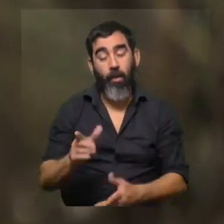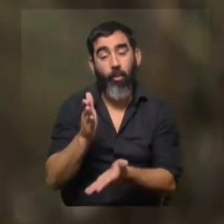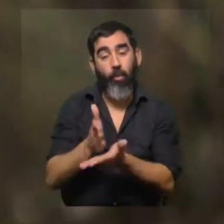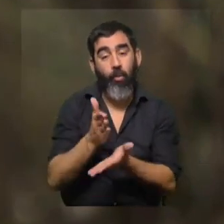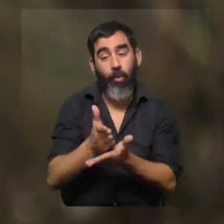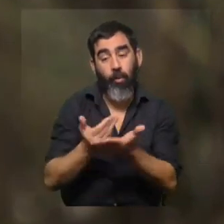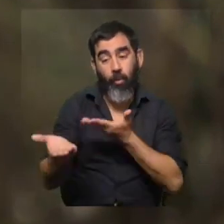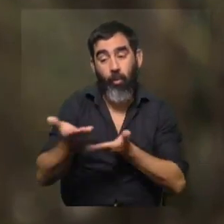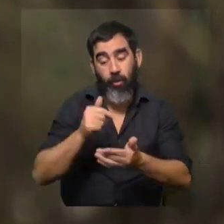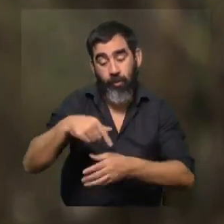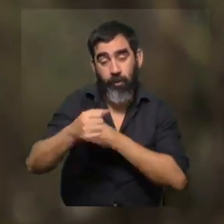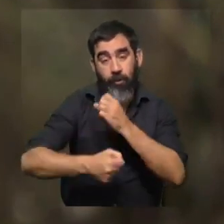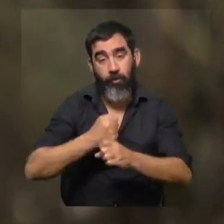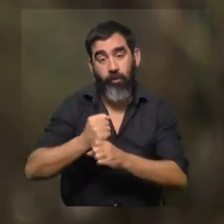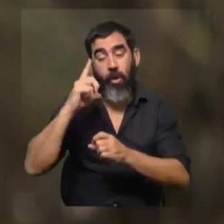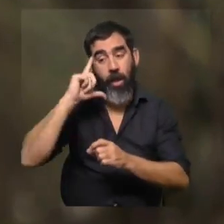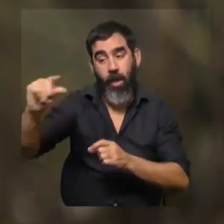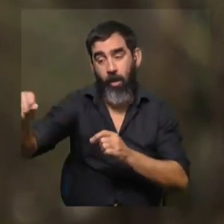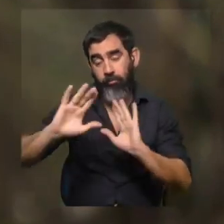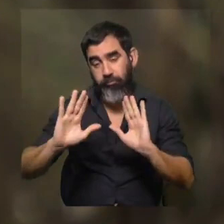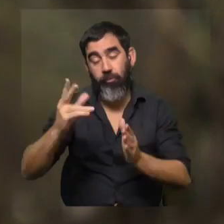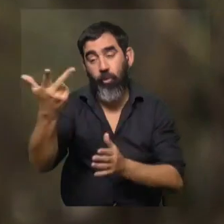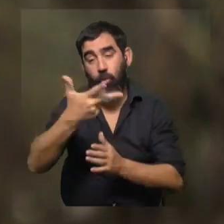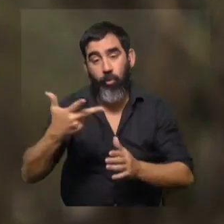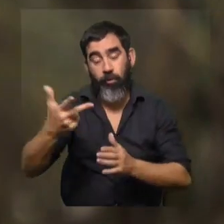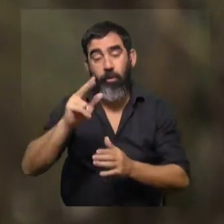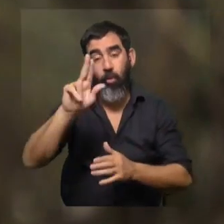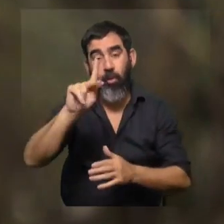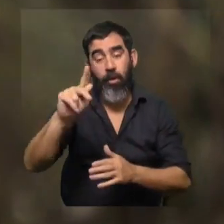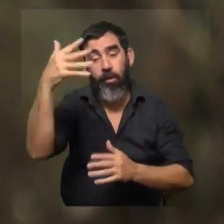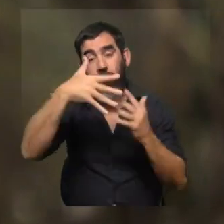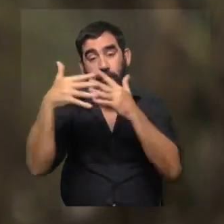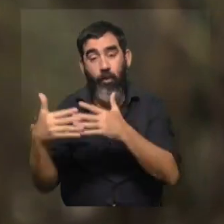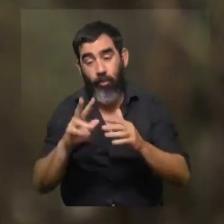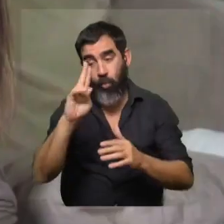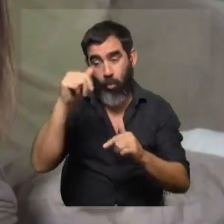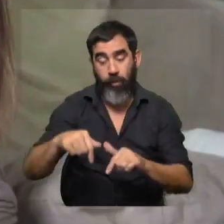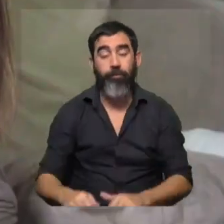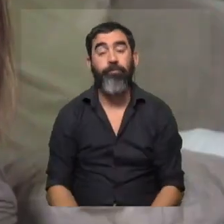en realidad estos años a distancia entre los tres, entre Reino Unido, Estados Unidos y acá Uruguay.